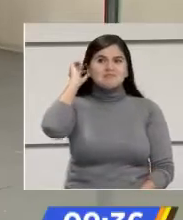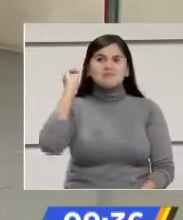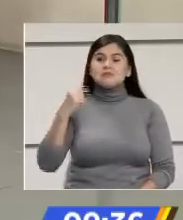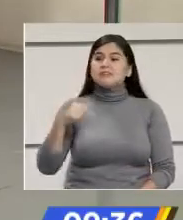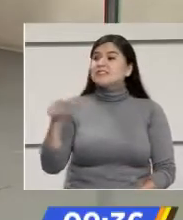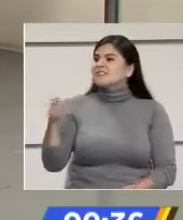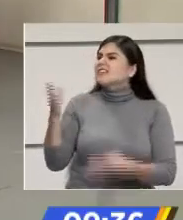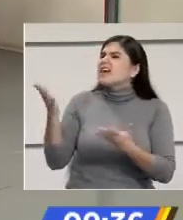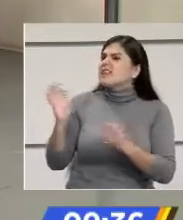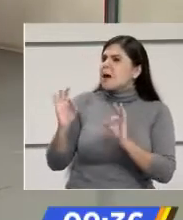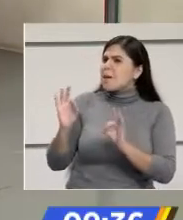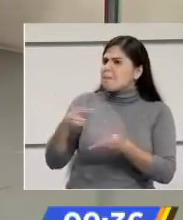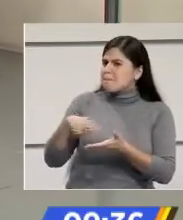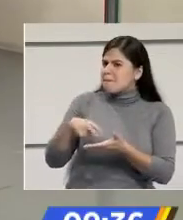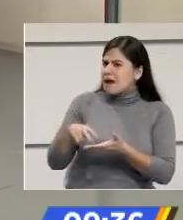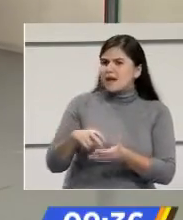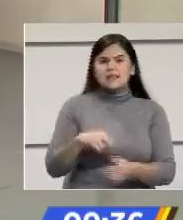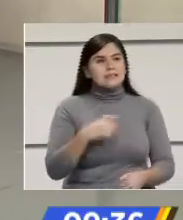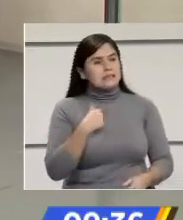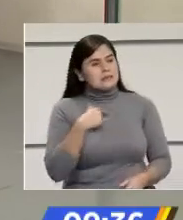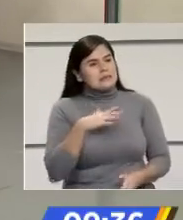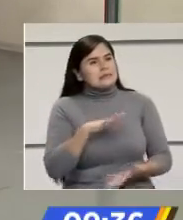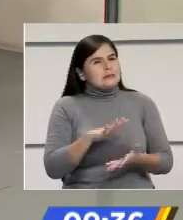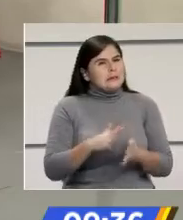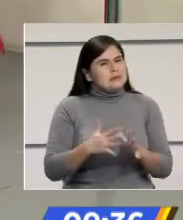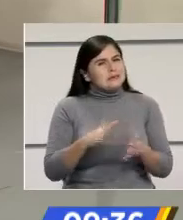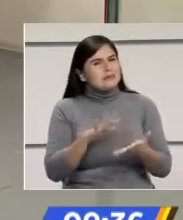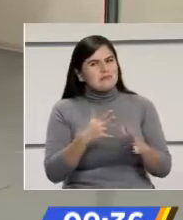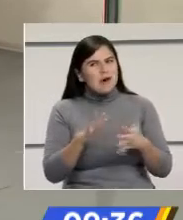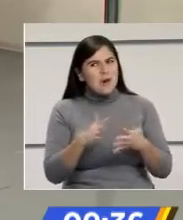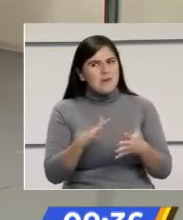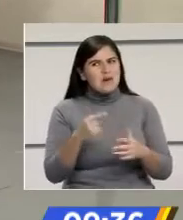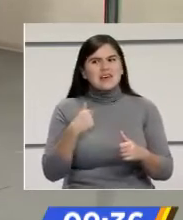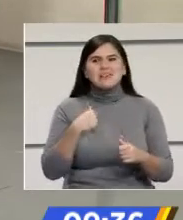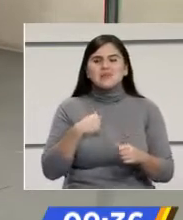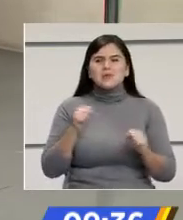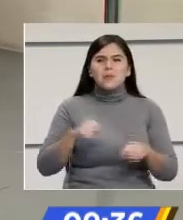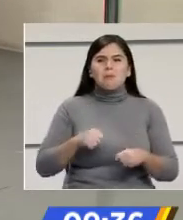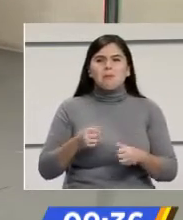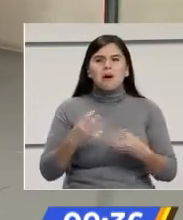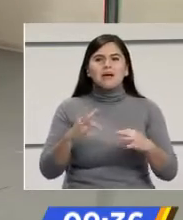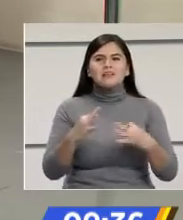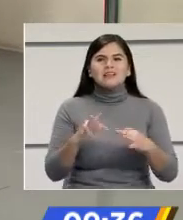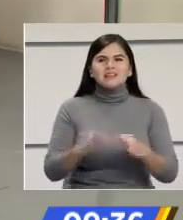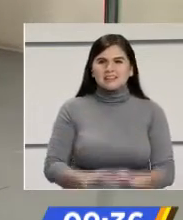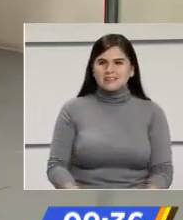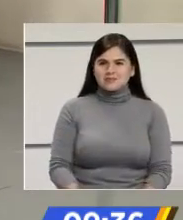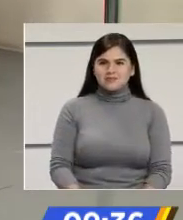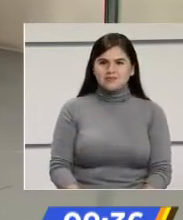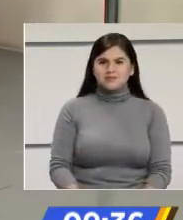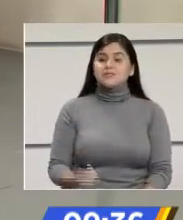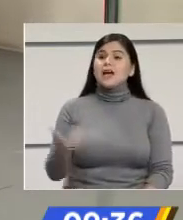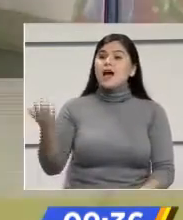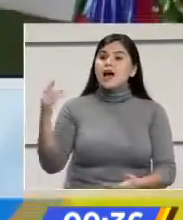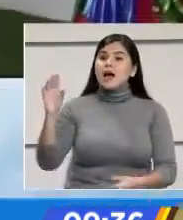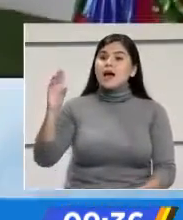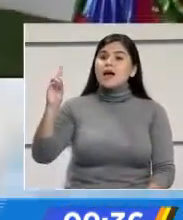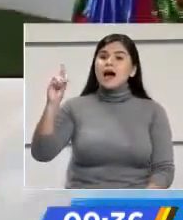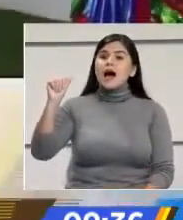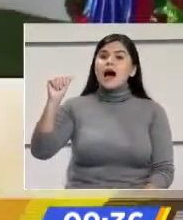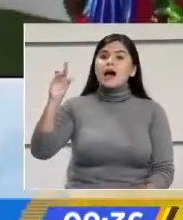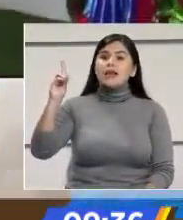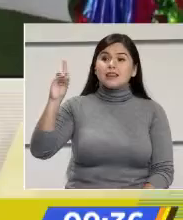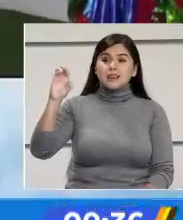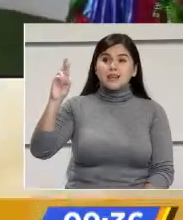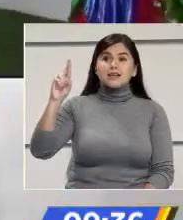Me animo. Somos arriesgados, esa es la respuesta. Exactamente, nos animamos. Delmis, ahora sí, cuéntenos. Ahora sí,